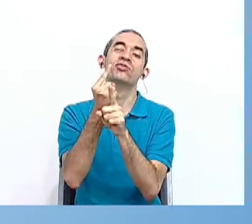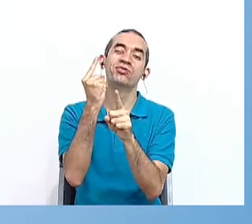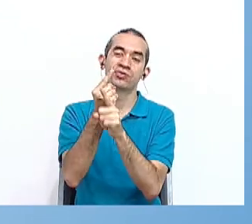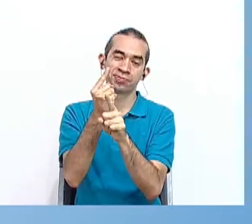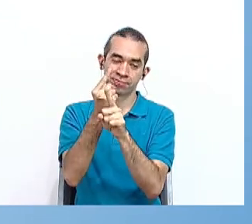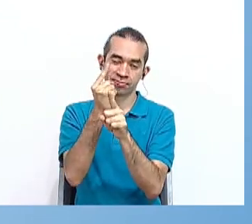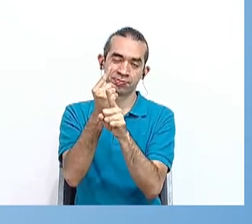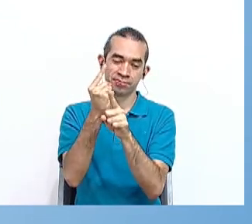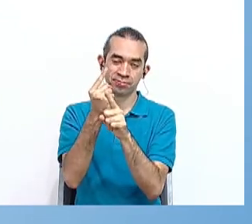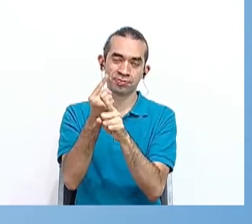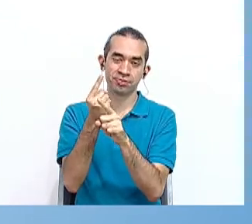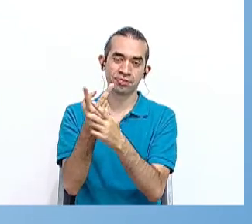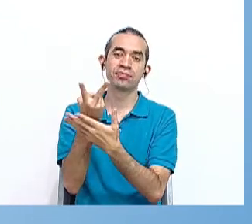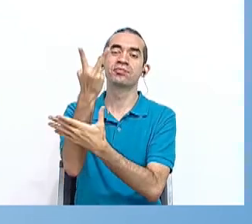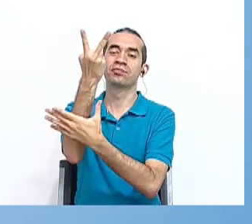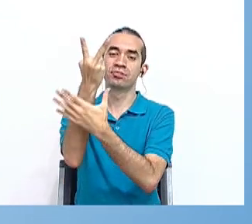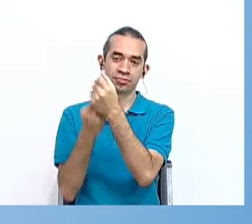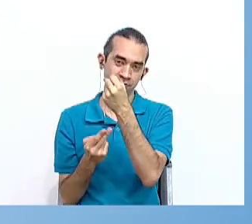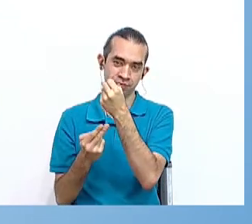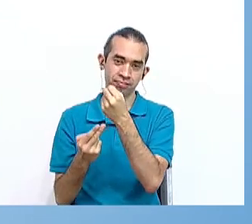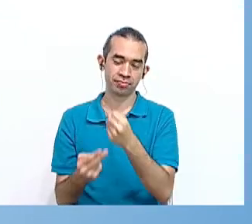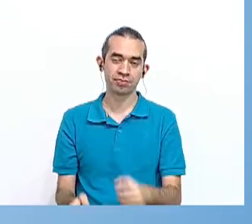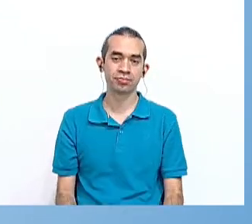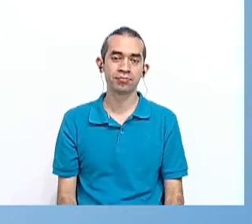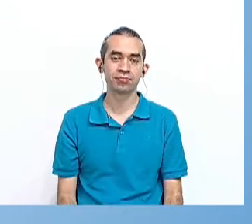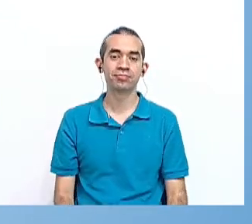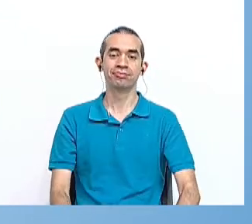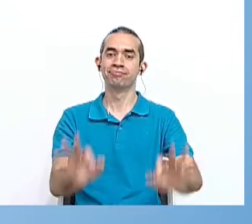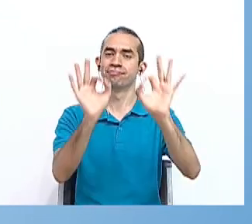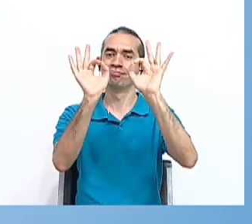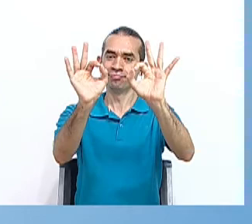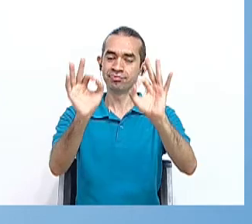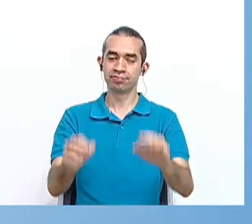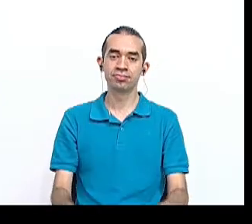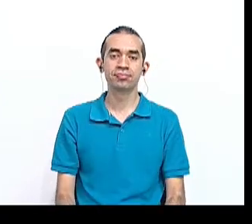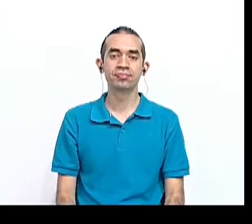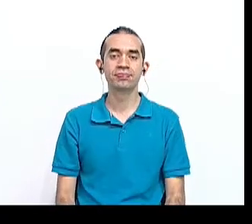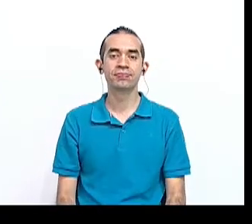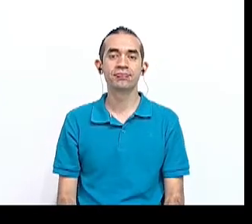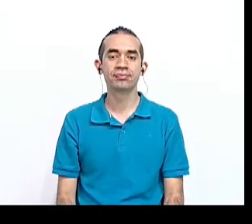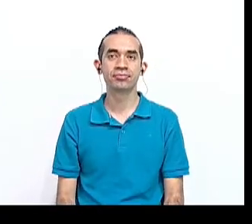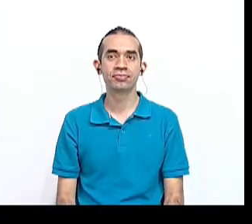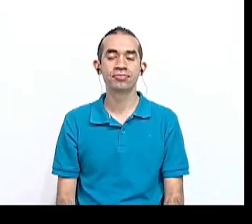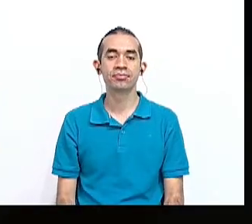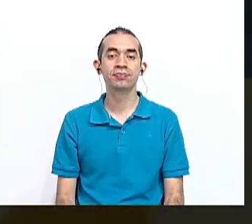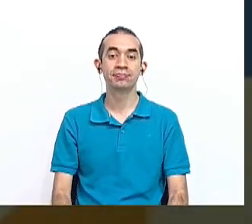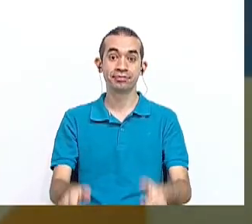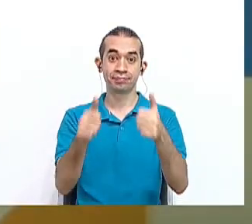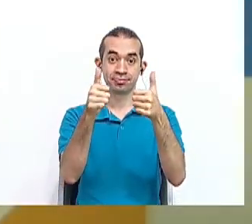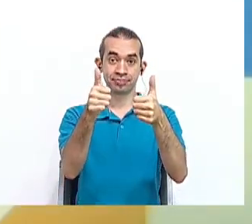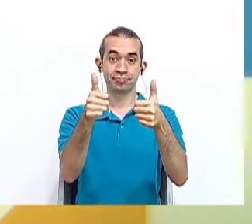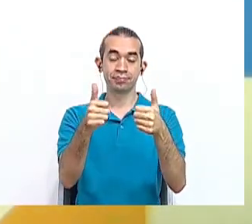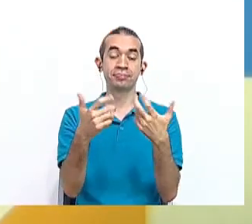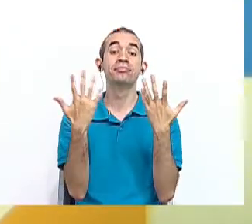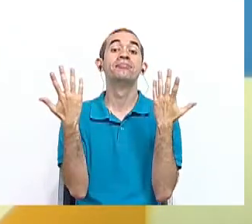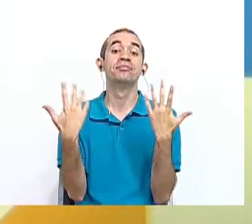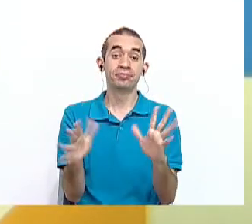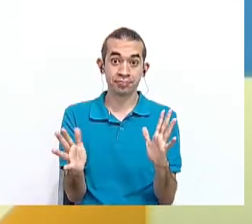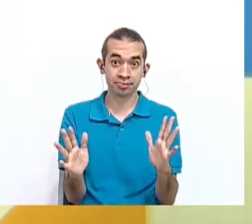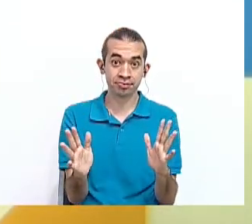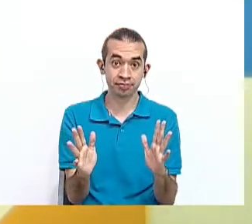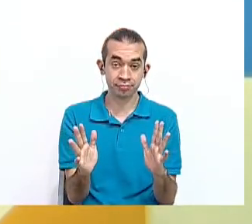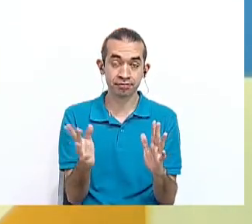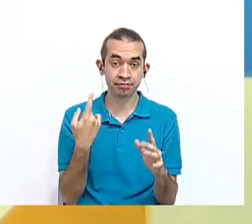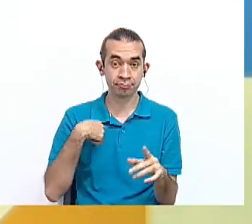Correcto, se trata de un compuesto binario. Muy bien. Bueno, de esta manera